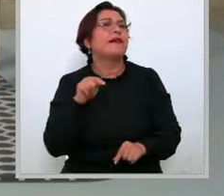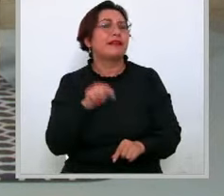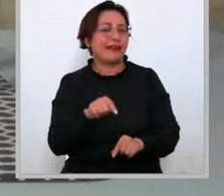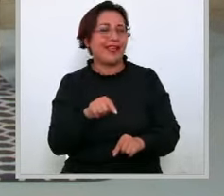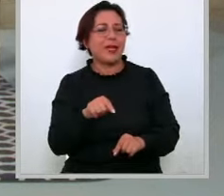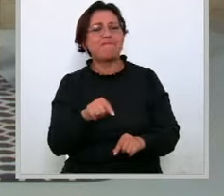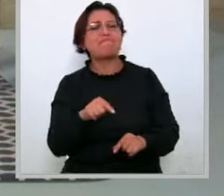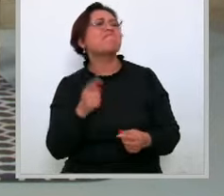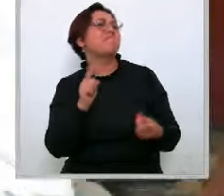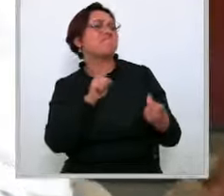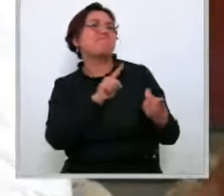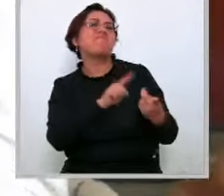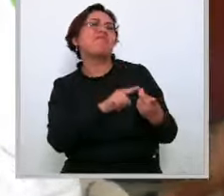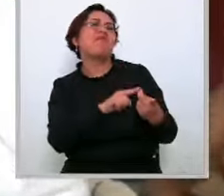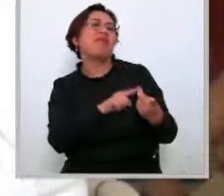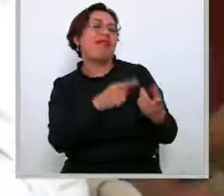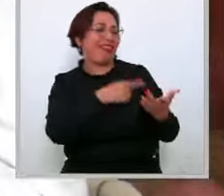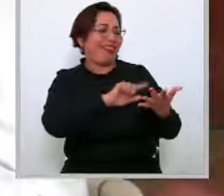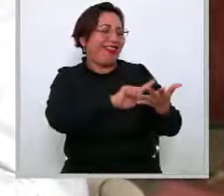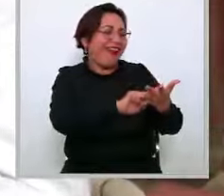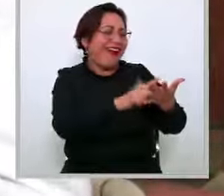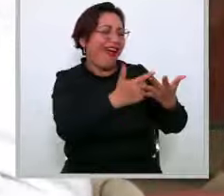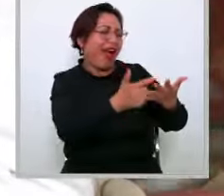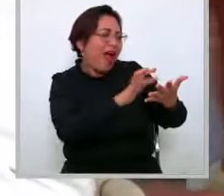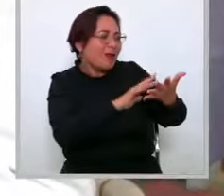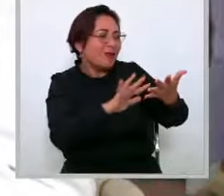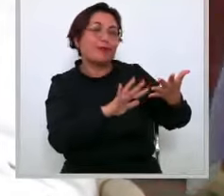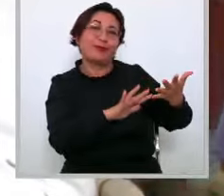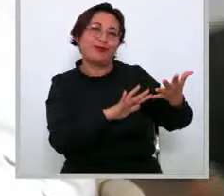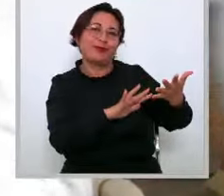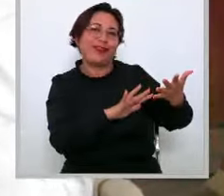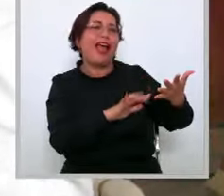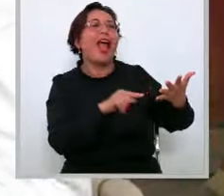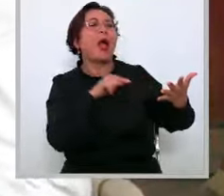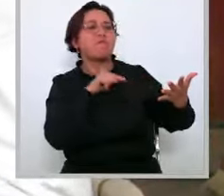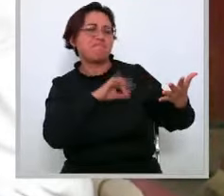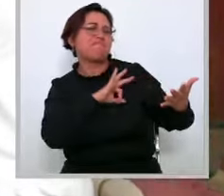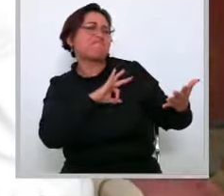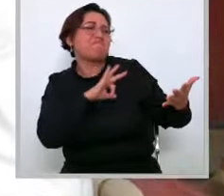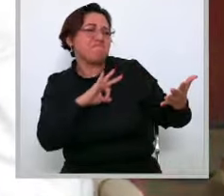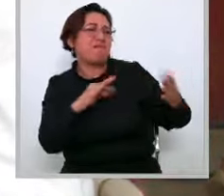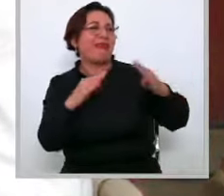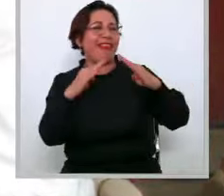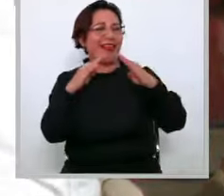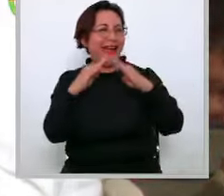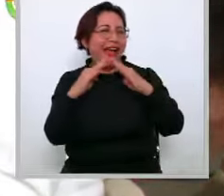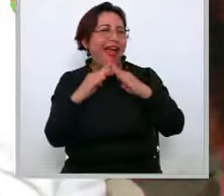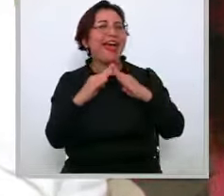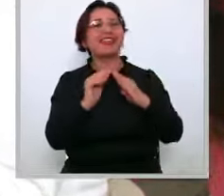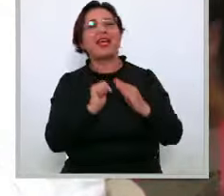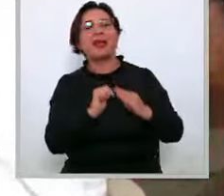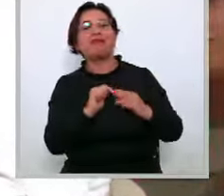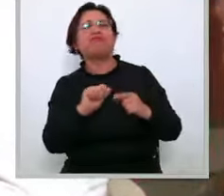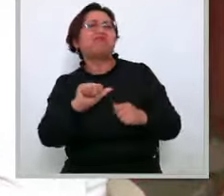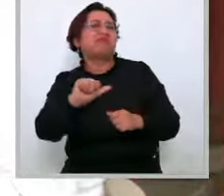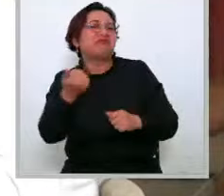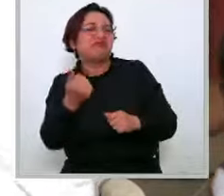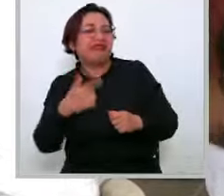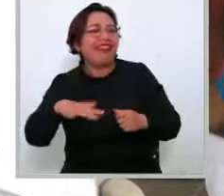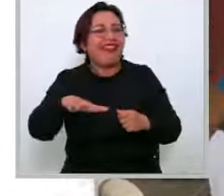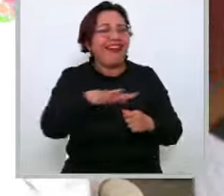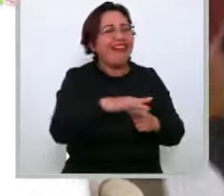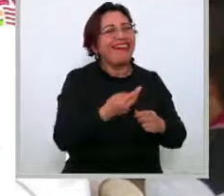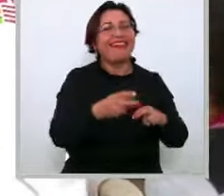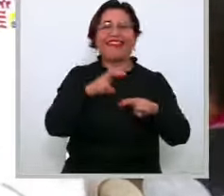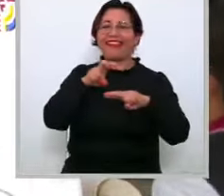la casa, en la escuela, en ratos libres. Y que la lectura no es algo malo, ¿no? Debemos de agarrarle un gusto,